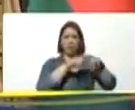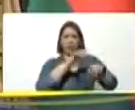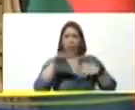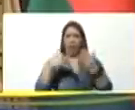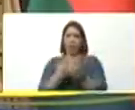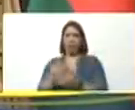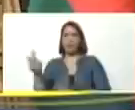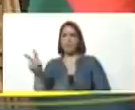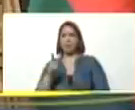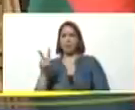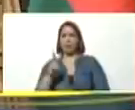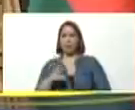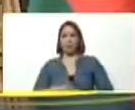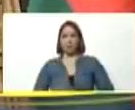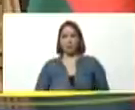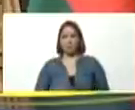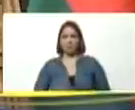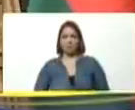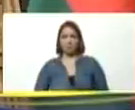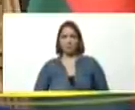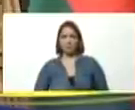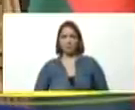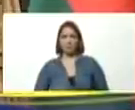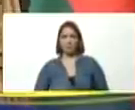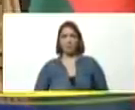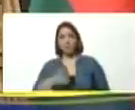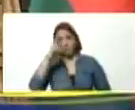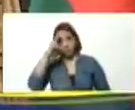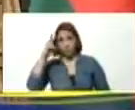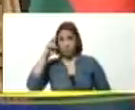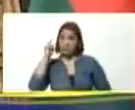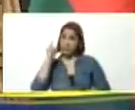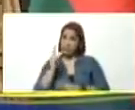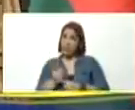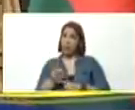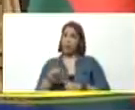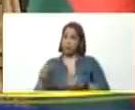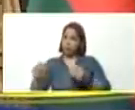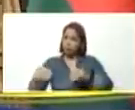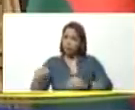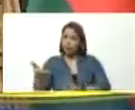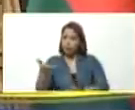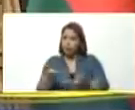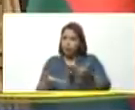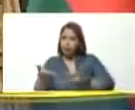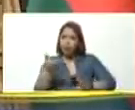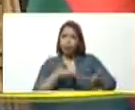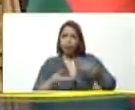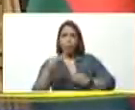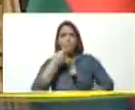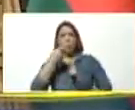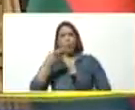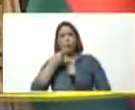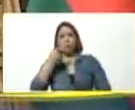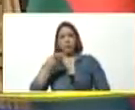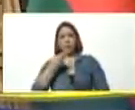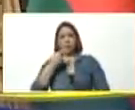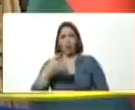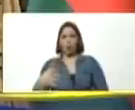hasta nuestra patria Venezuela. Así que, canciller, hay que cultivar las relaciones políticas estrechas, de